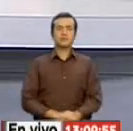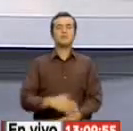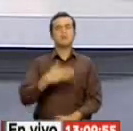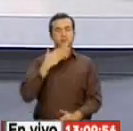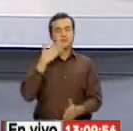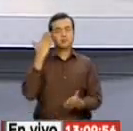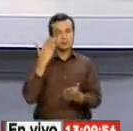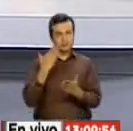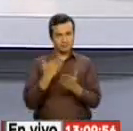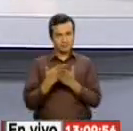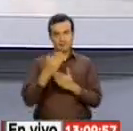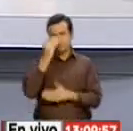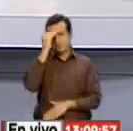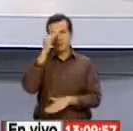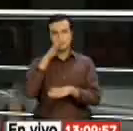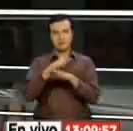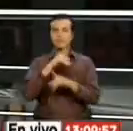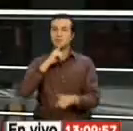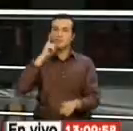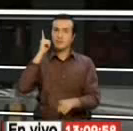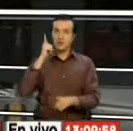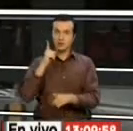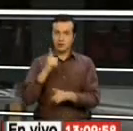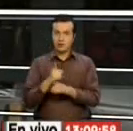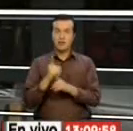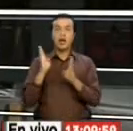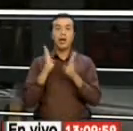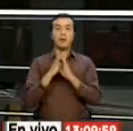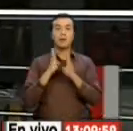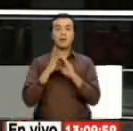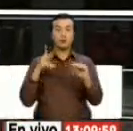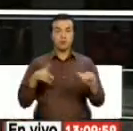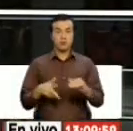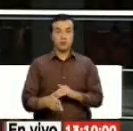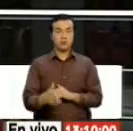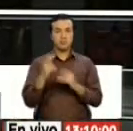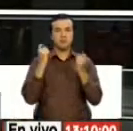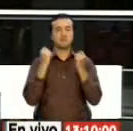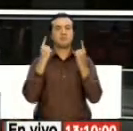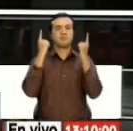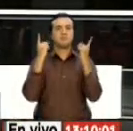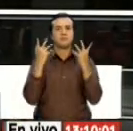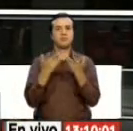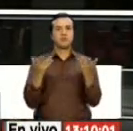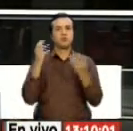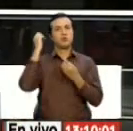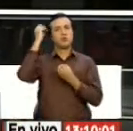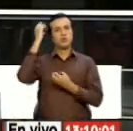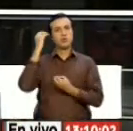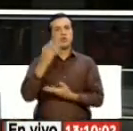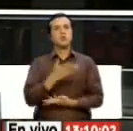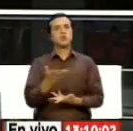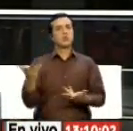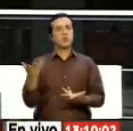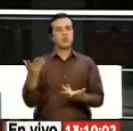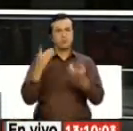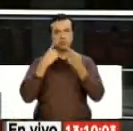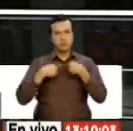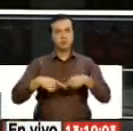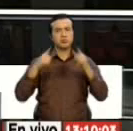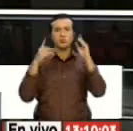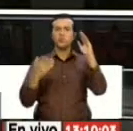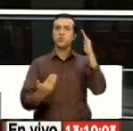Gracias, Mariuxi, buenas tardes. En efecto, fue durante el acto de inauguración, algo que no estaba previsto en su discurso de presentación de